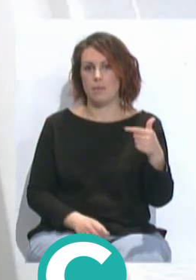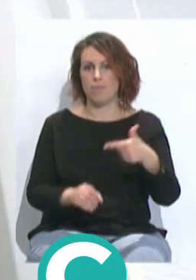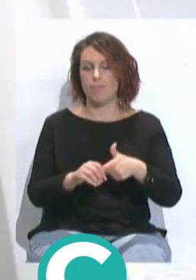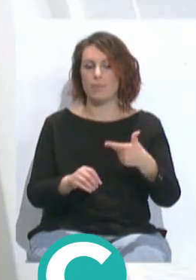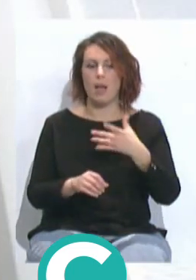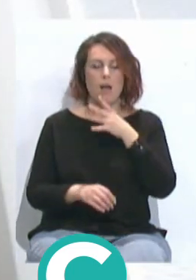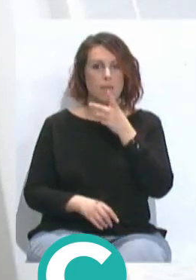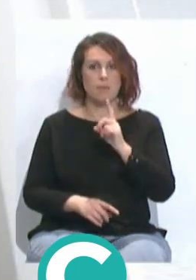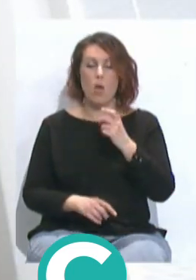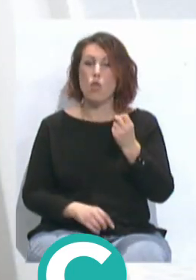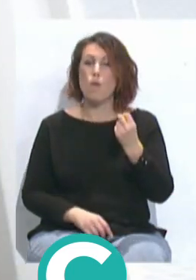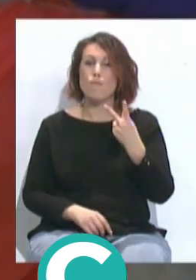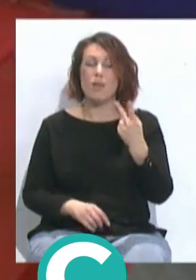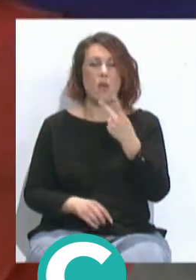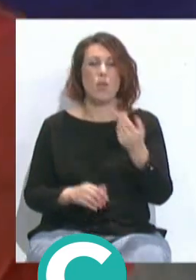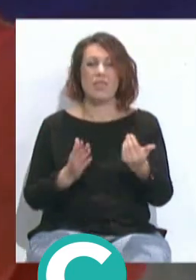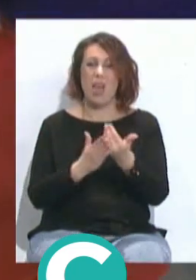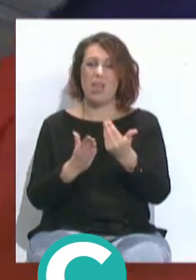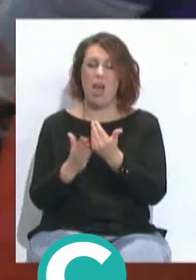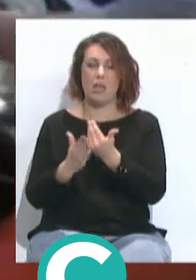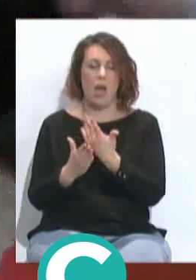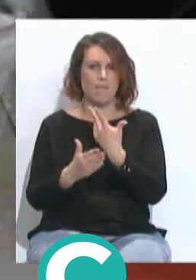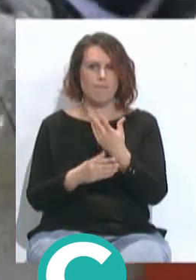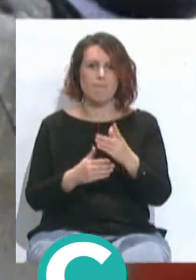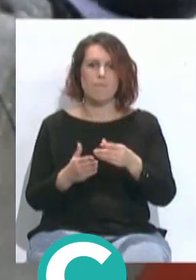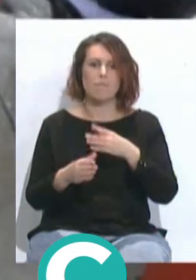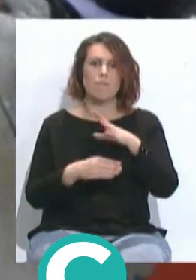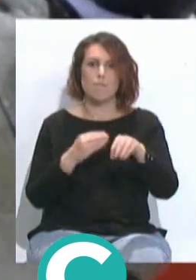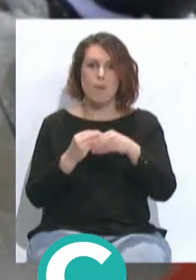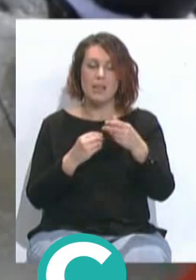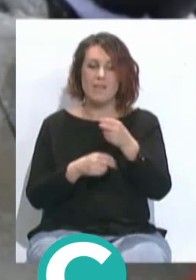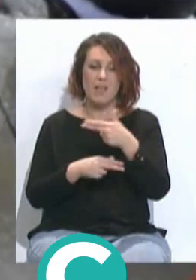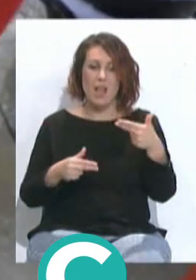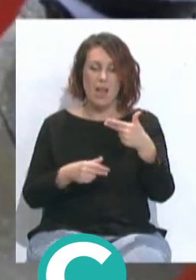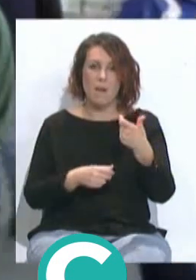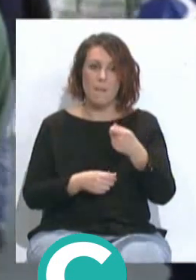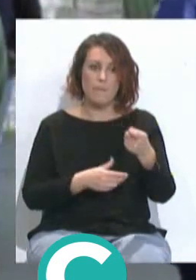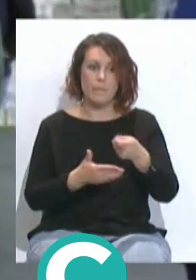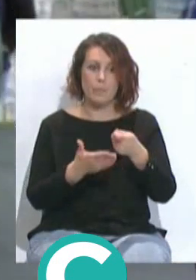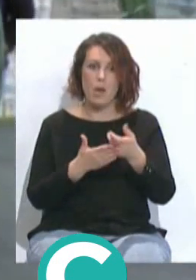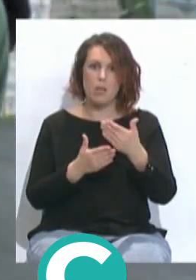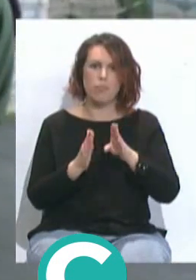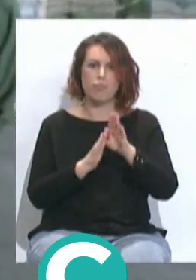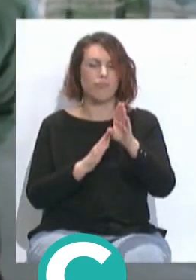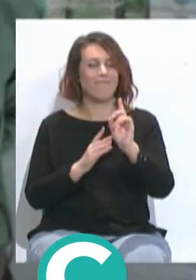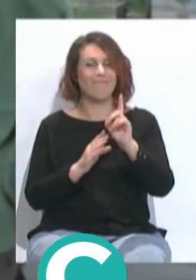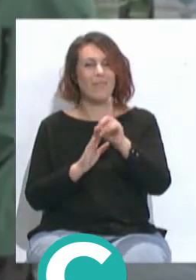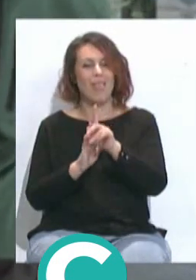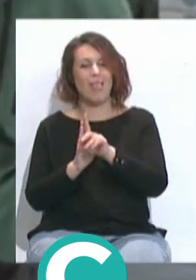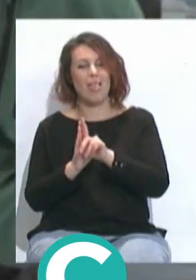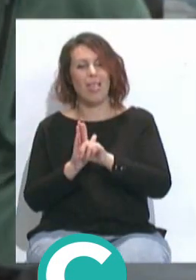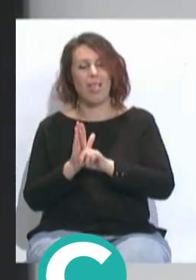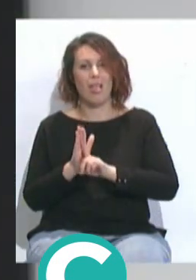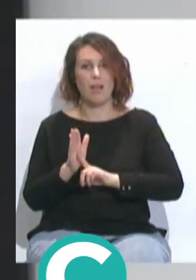estamos hablando de casi 2.000 euros al día si a eso se le añade que el valor de venta del pescado lejos de subir con los años ha ido disminuyendo